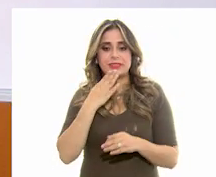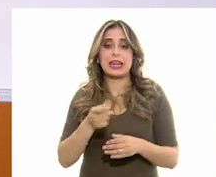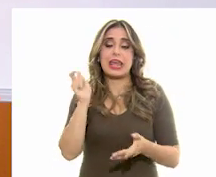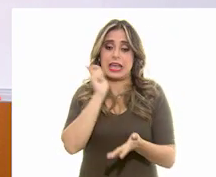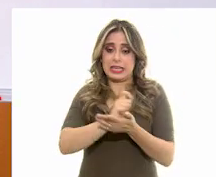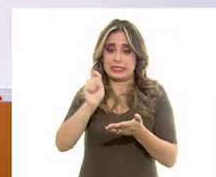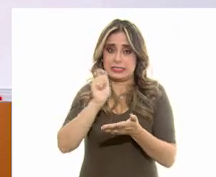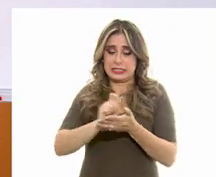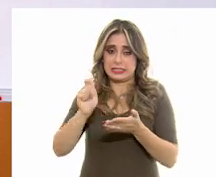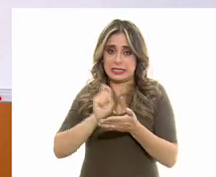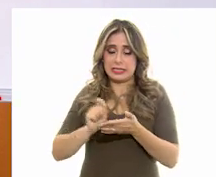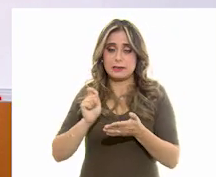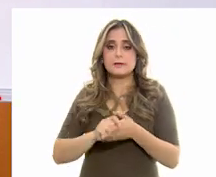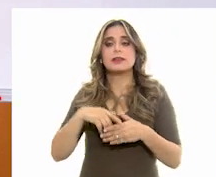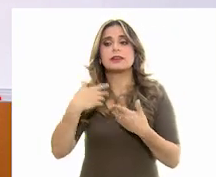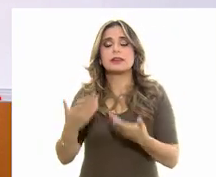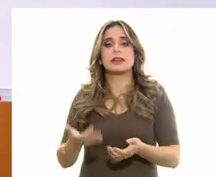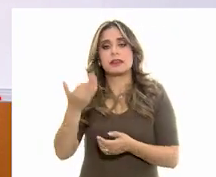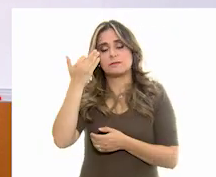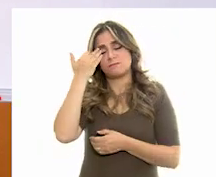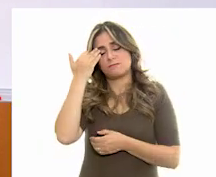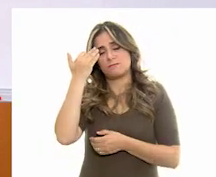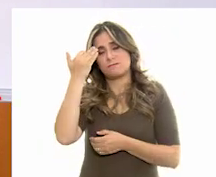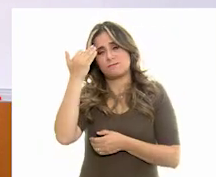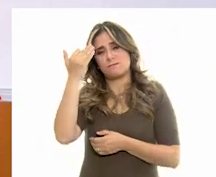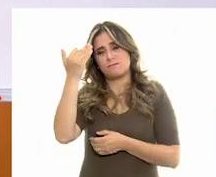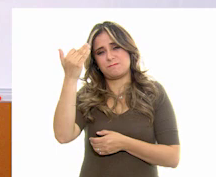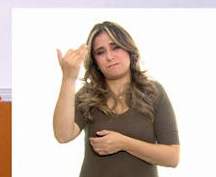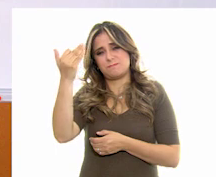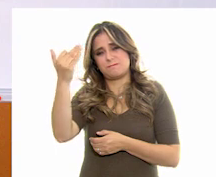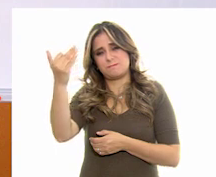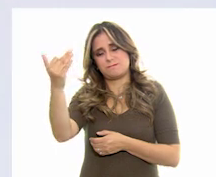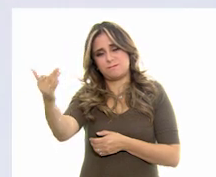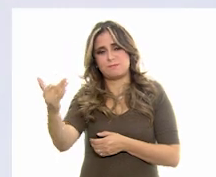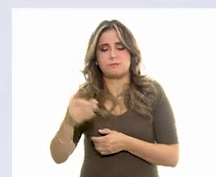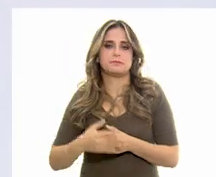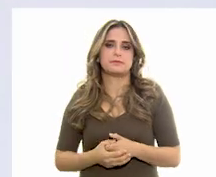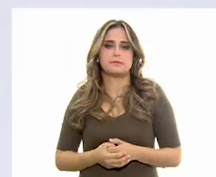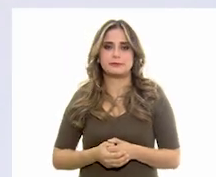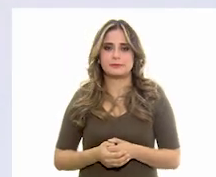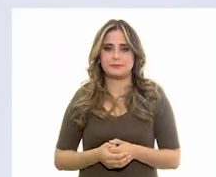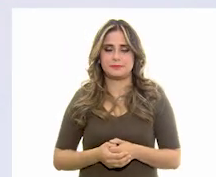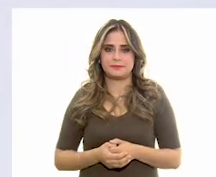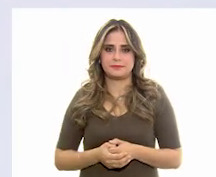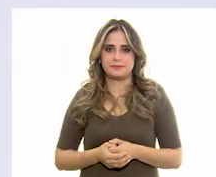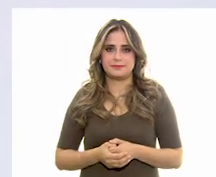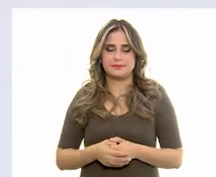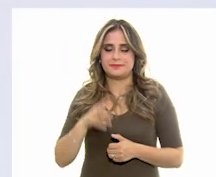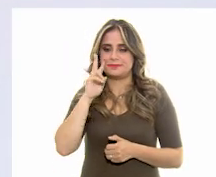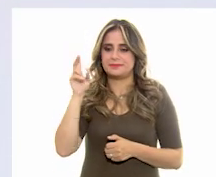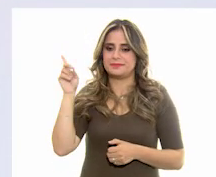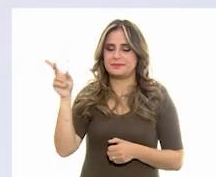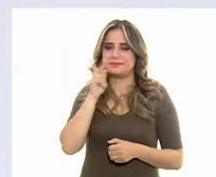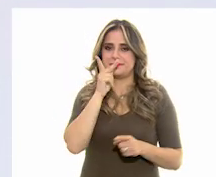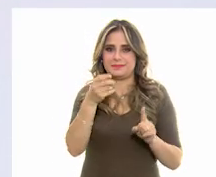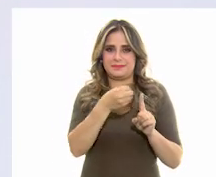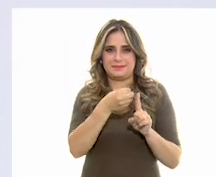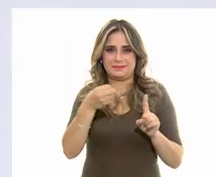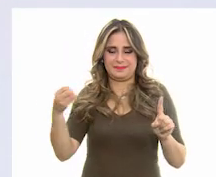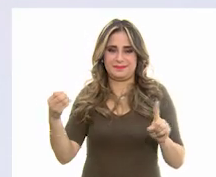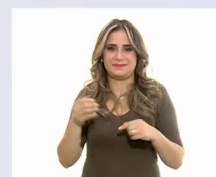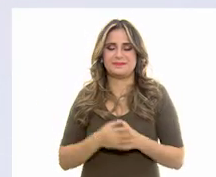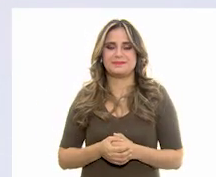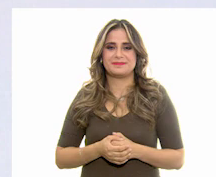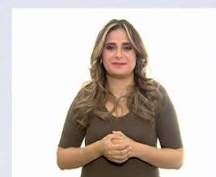Escribir, una palabra, lleva, segunda palabra, y tiempo. Tercer palabra. Perfecto. Y